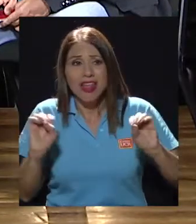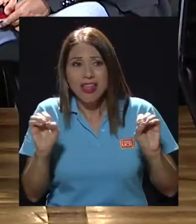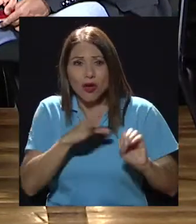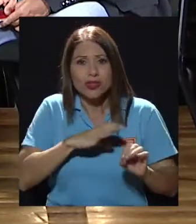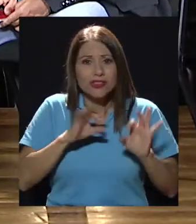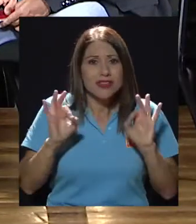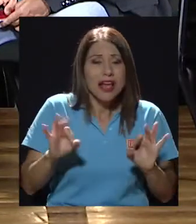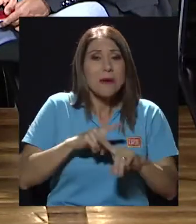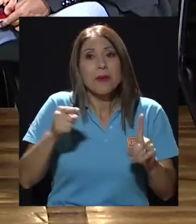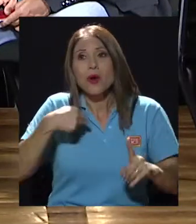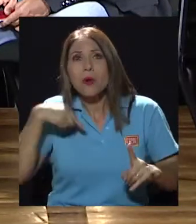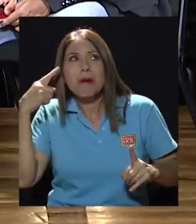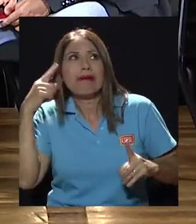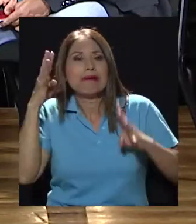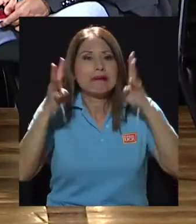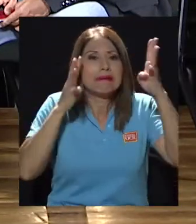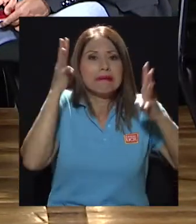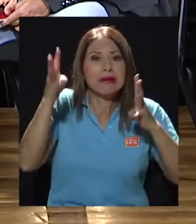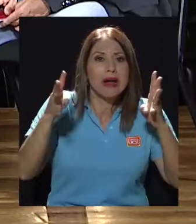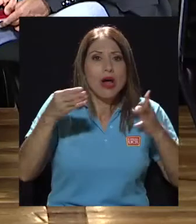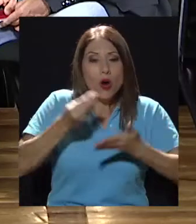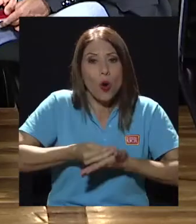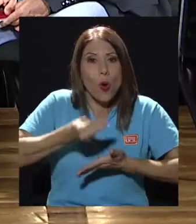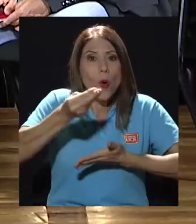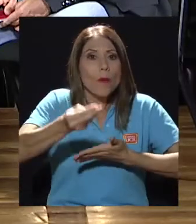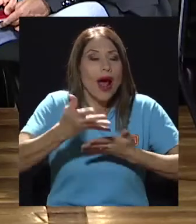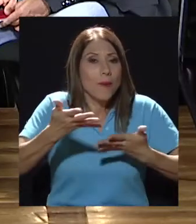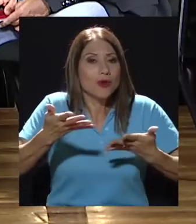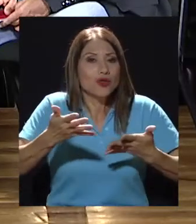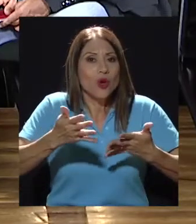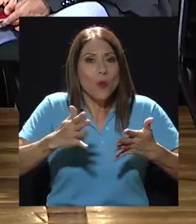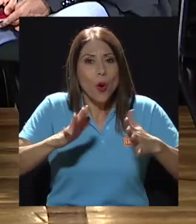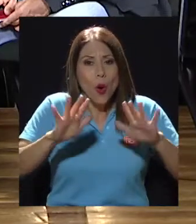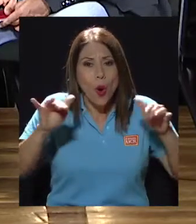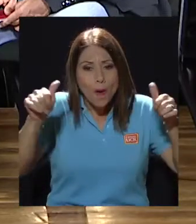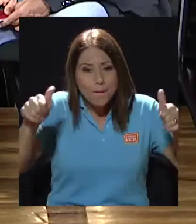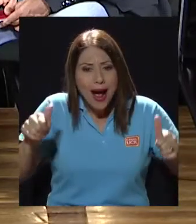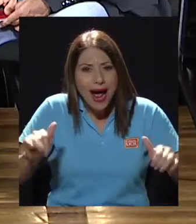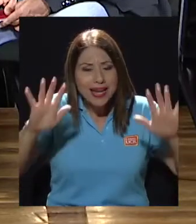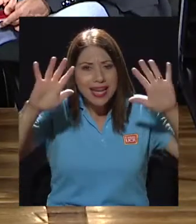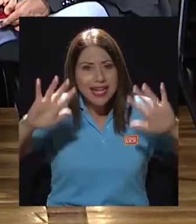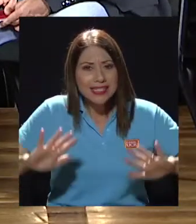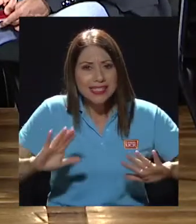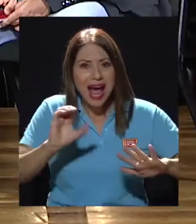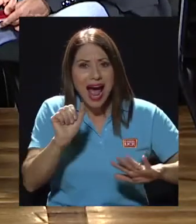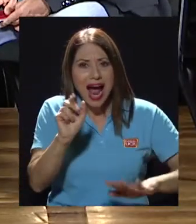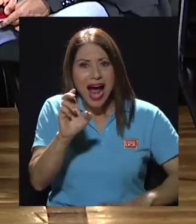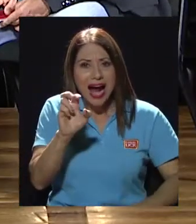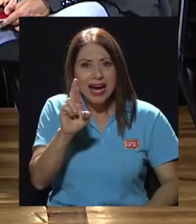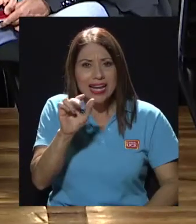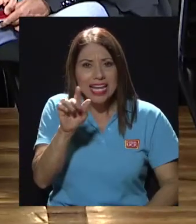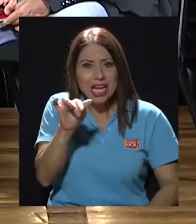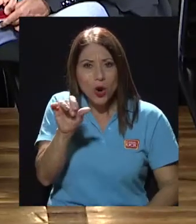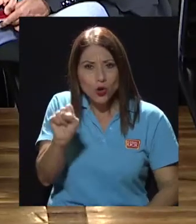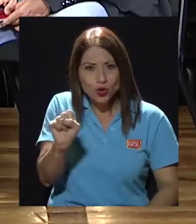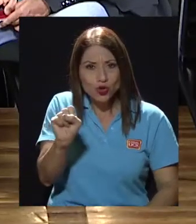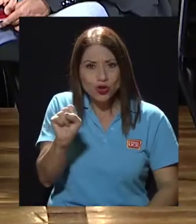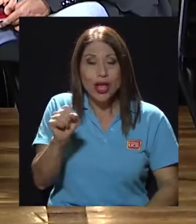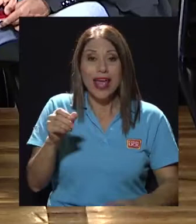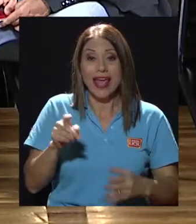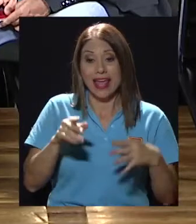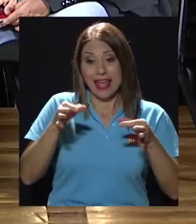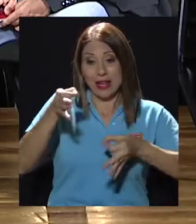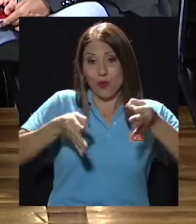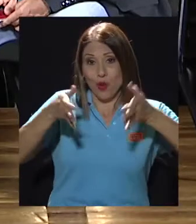compramos paneles acrílicos, uh-huh. O sea, de hecho que el jurado, algunos de los, bueno, dos de los jurados